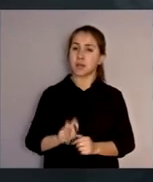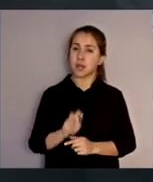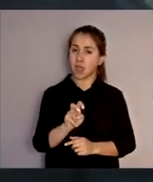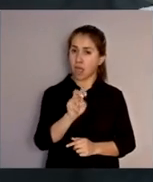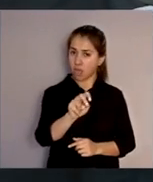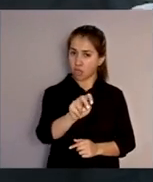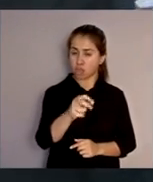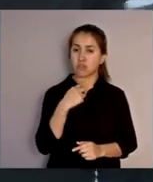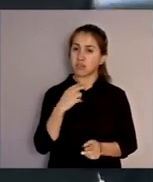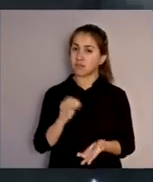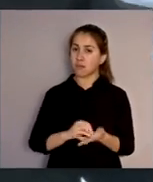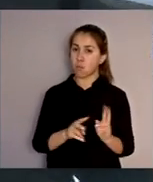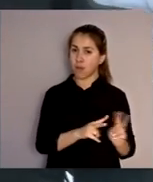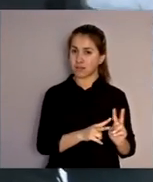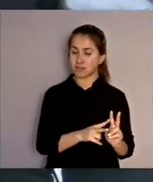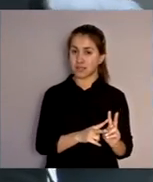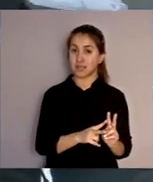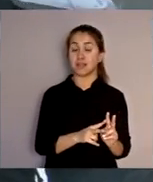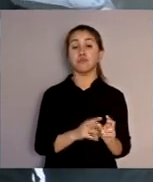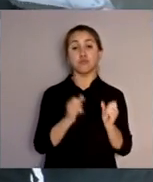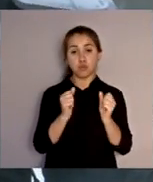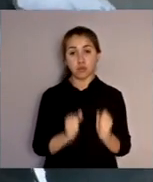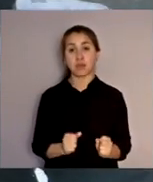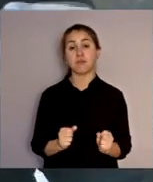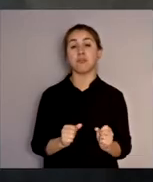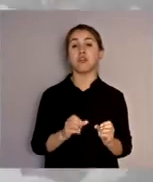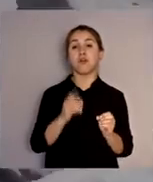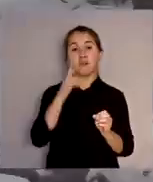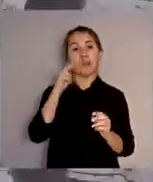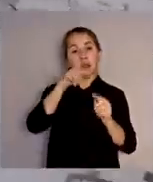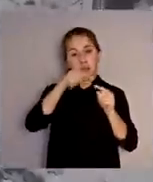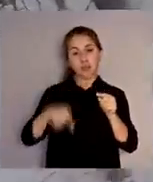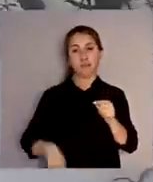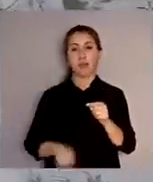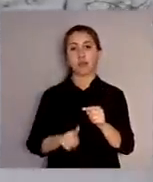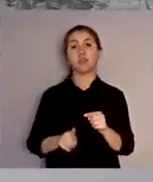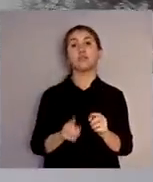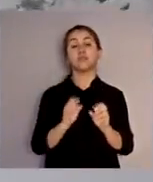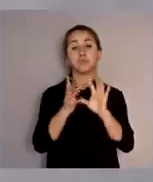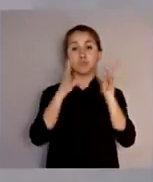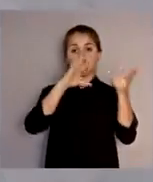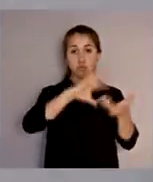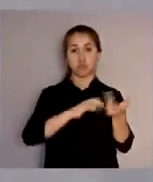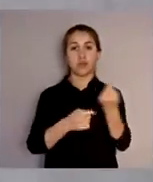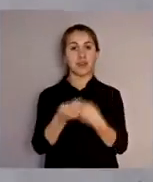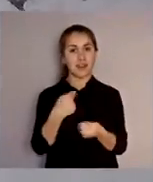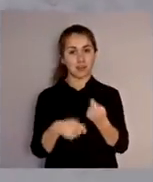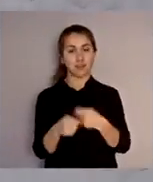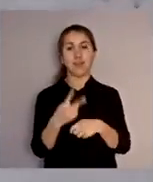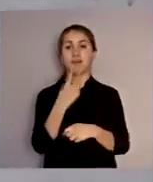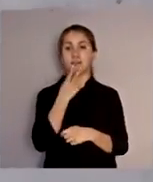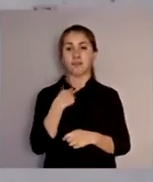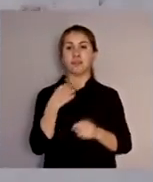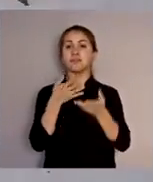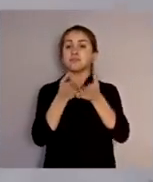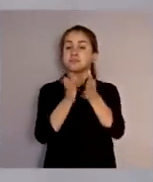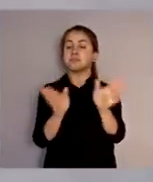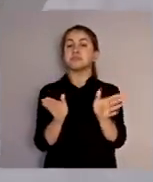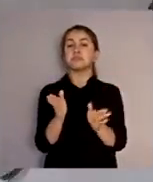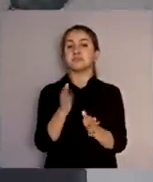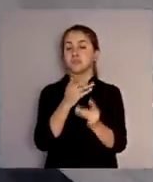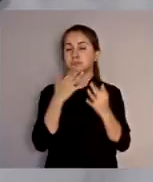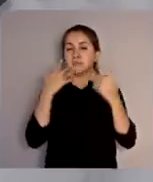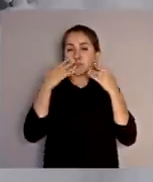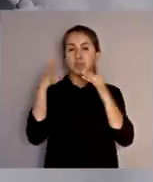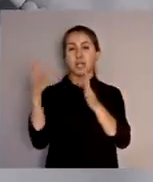acá, ¿qué más vamos a hacer? Bueno, yo creo que ahora podríamos ensayar un randonea allá abajo, ¿no? Víctor nos lleva del mundo de los negocios a la vida al aire libre, con